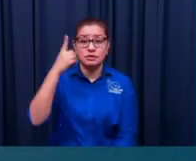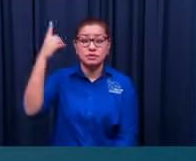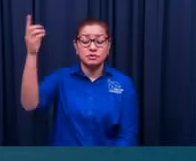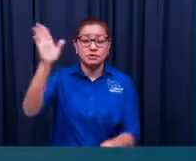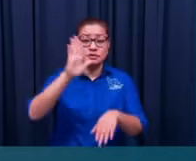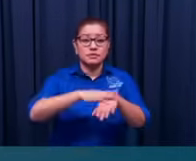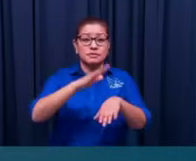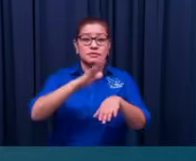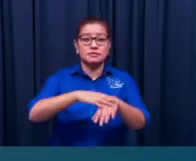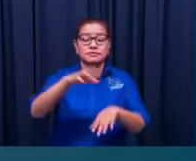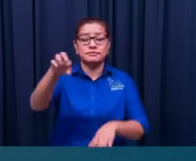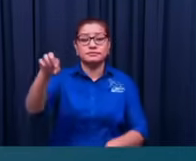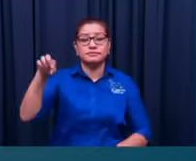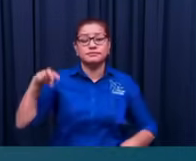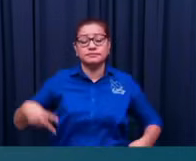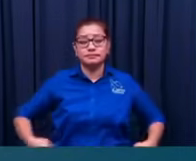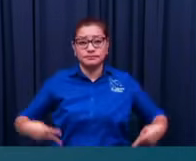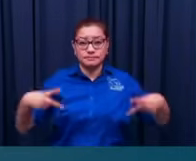paz.